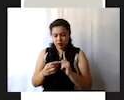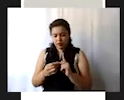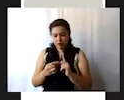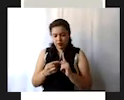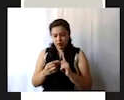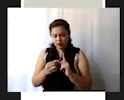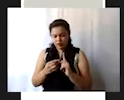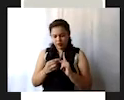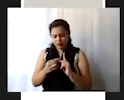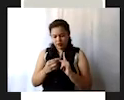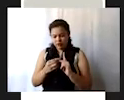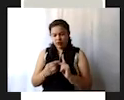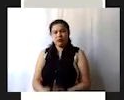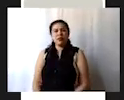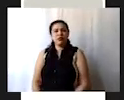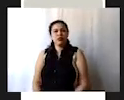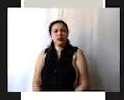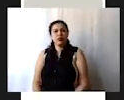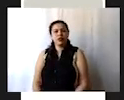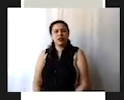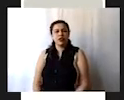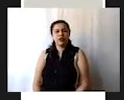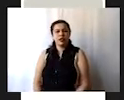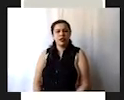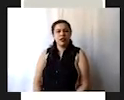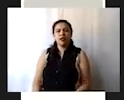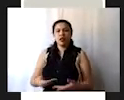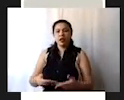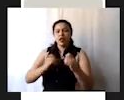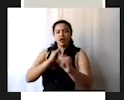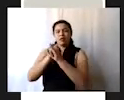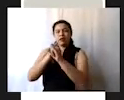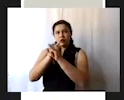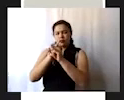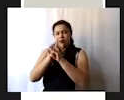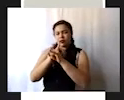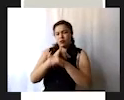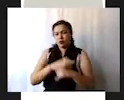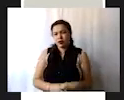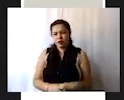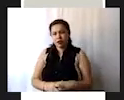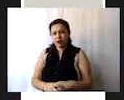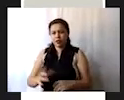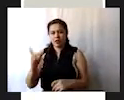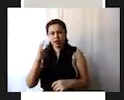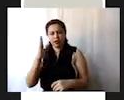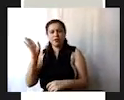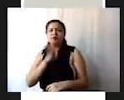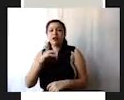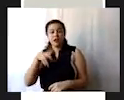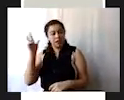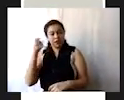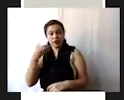si es que he estado muy mal el internet. Ahí ¿Ahí ya me escuchan?